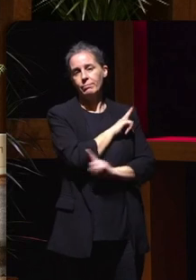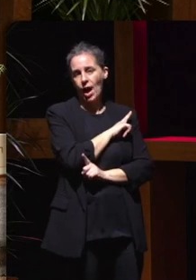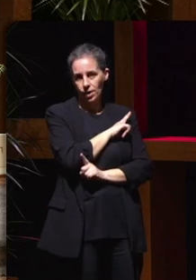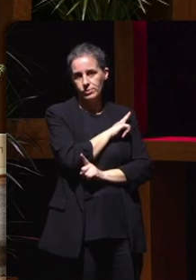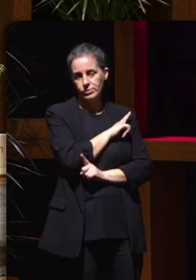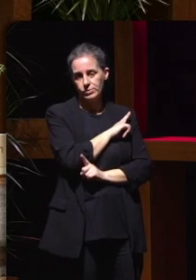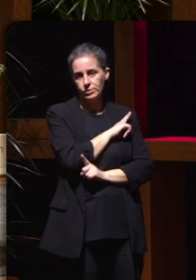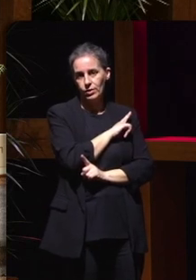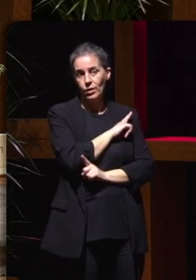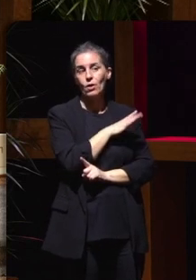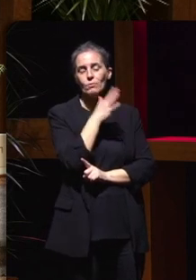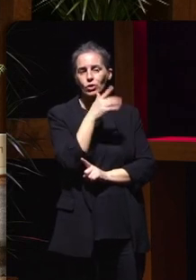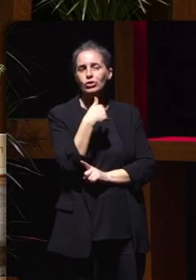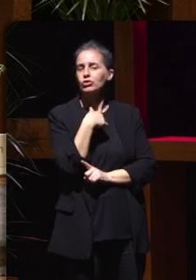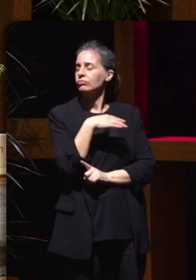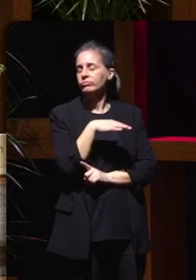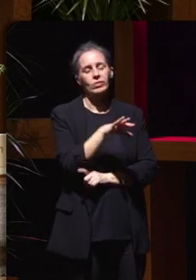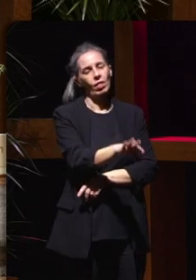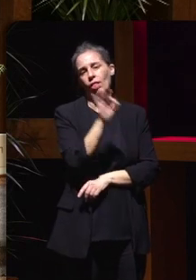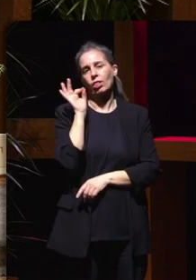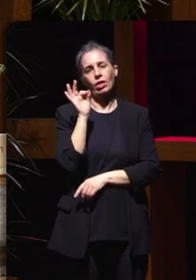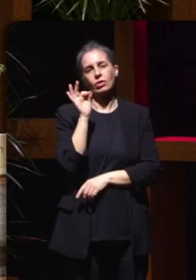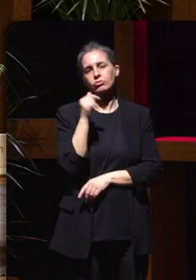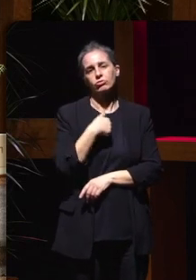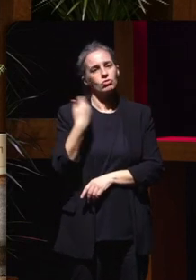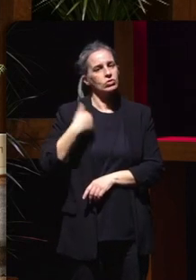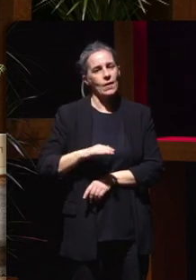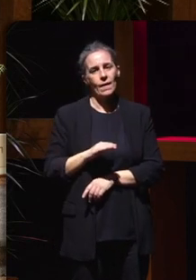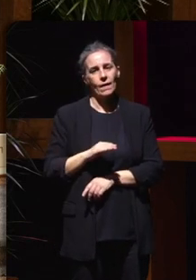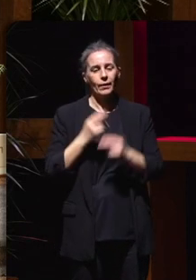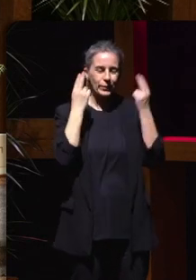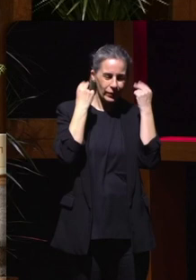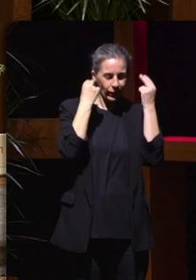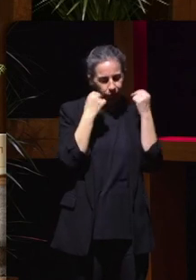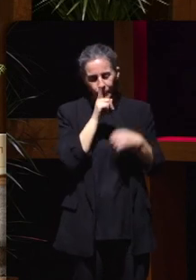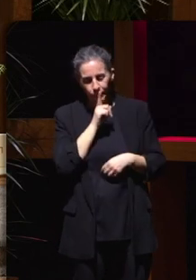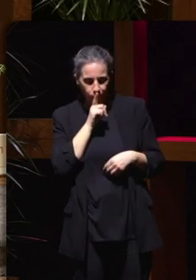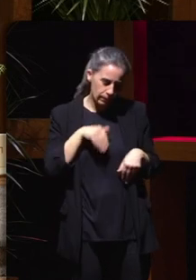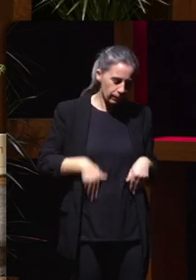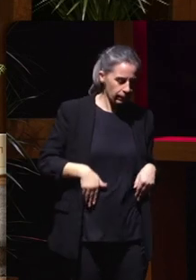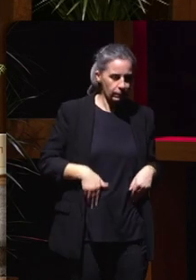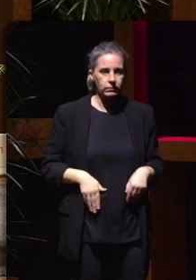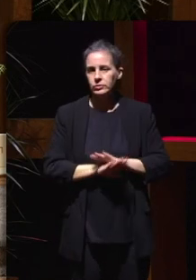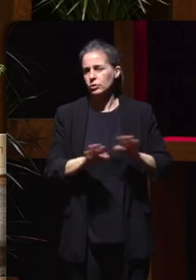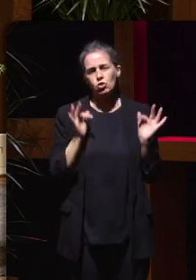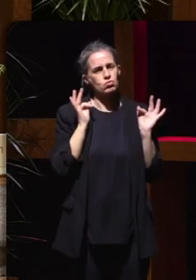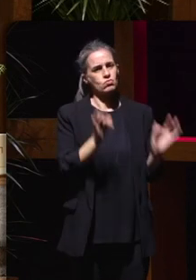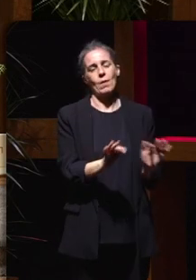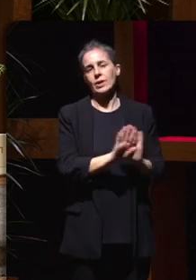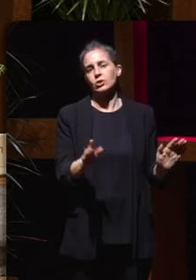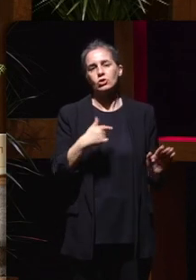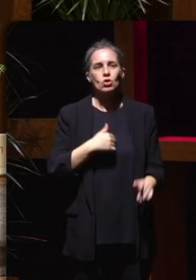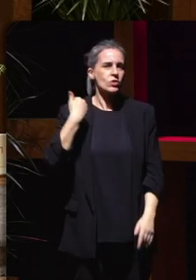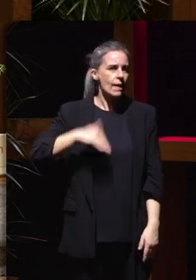ahí fue cuando decidí que ya no me no me calaba más O sea un atem un aguante o cuerpo de un